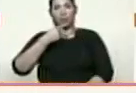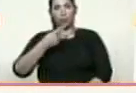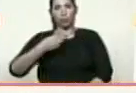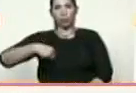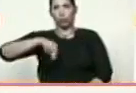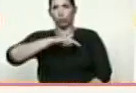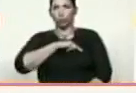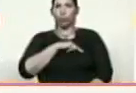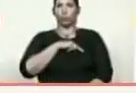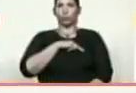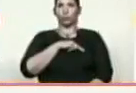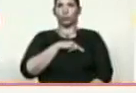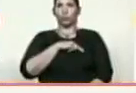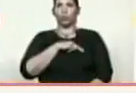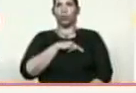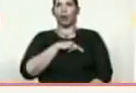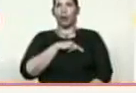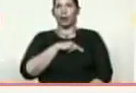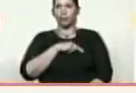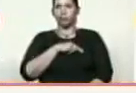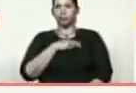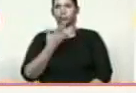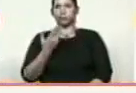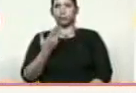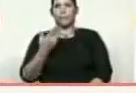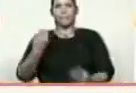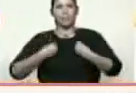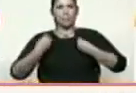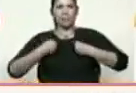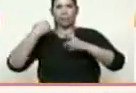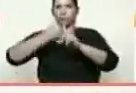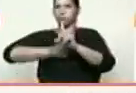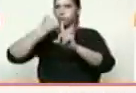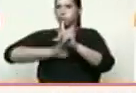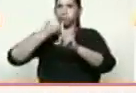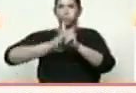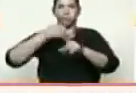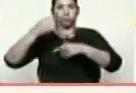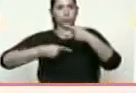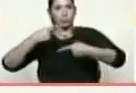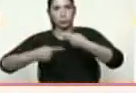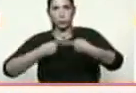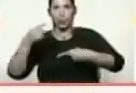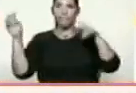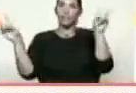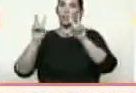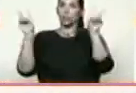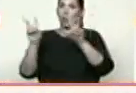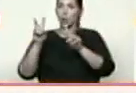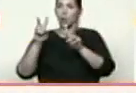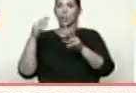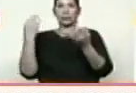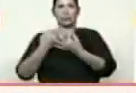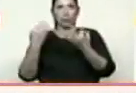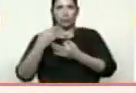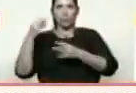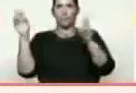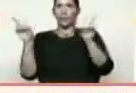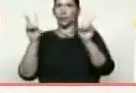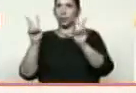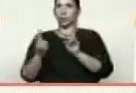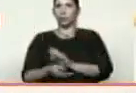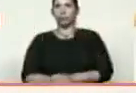a vivir de batalla en batalla y estamos obligados a ir de victoria en victoria, que no es otra cosa que lo que hemos hecho.